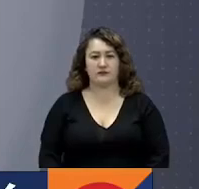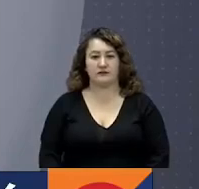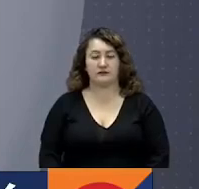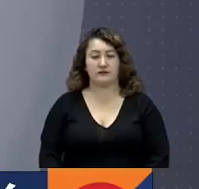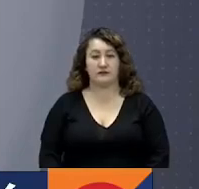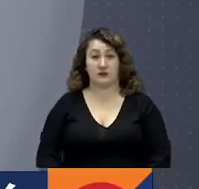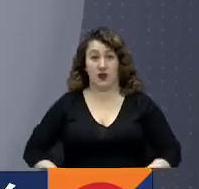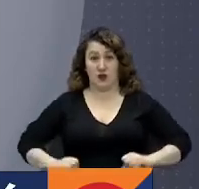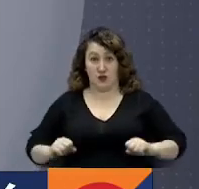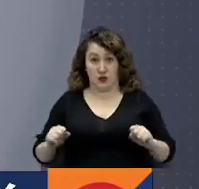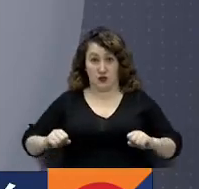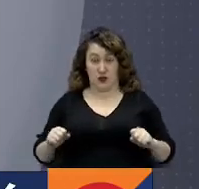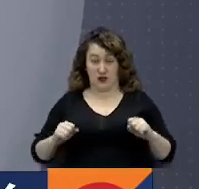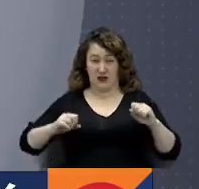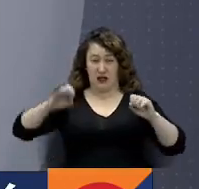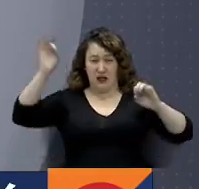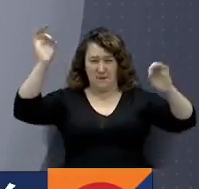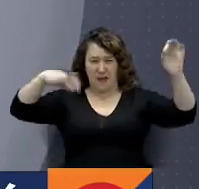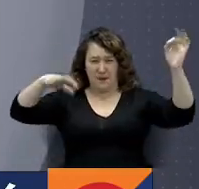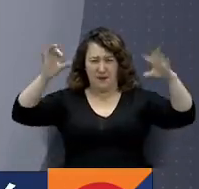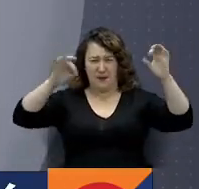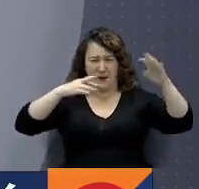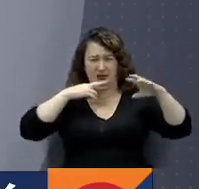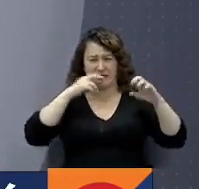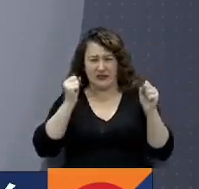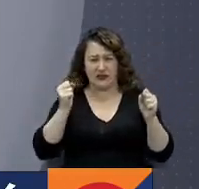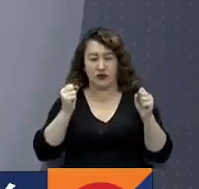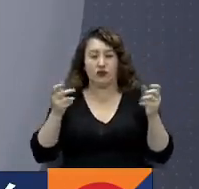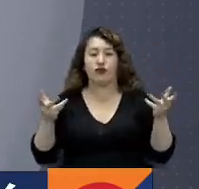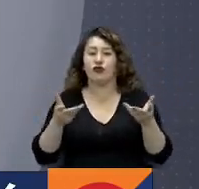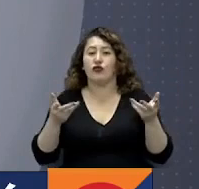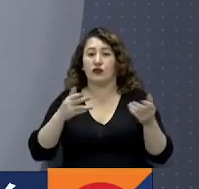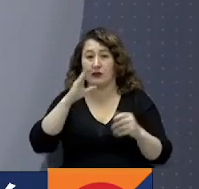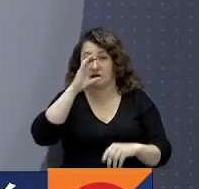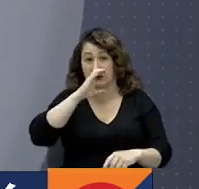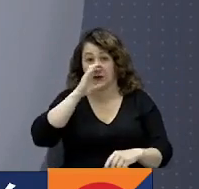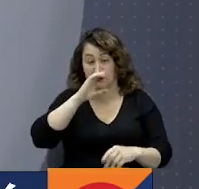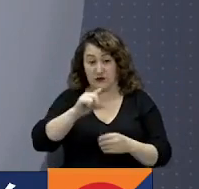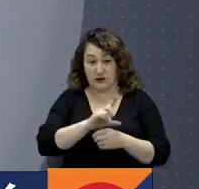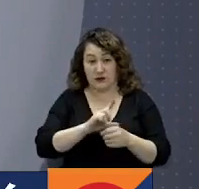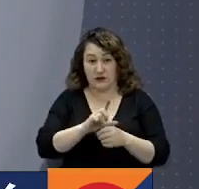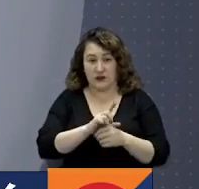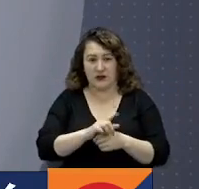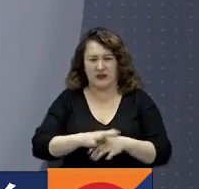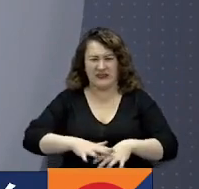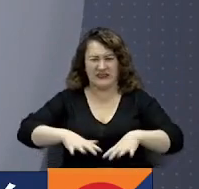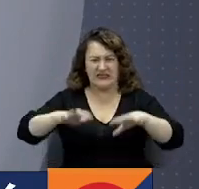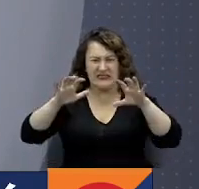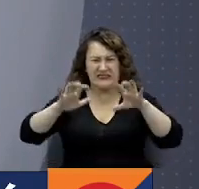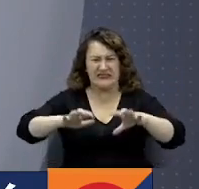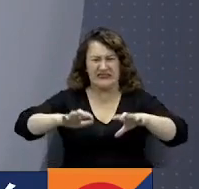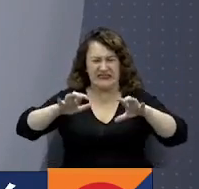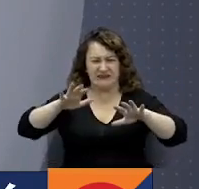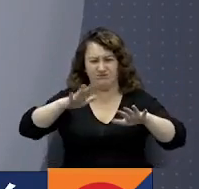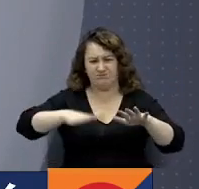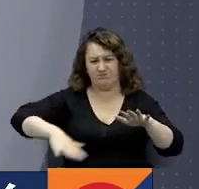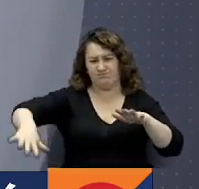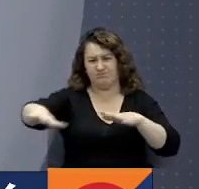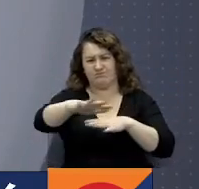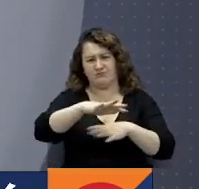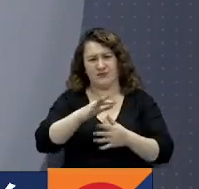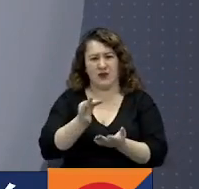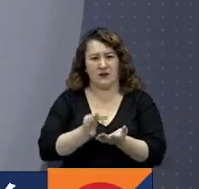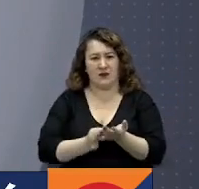En Bogotá se registró fuerte granizada que afectó la localidad de Chapinero. Llovió o está lloviendo en gran parte de la capital del